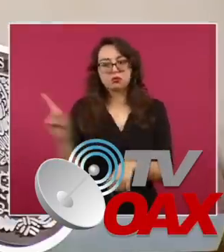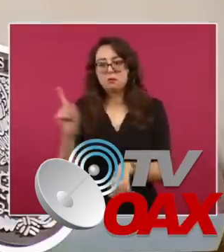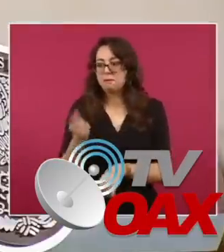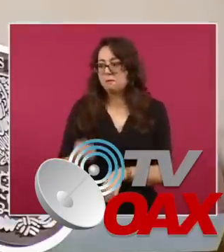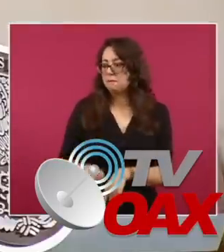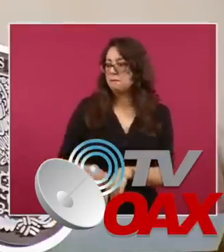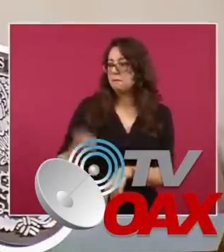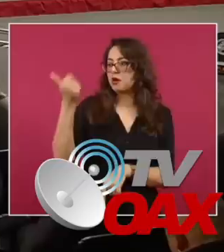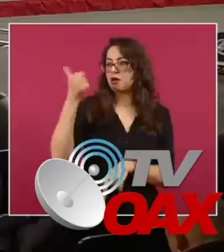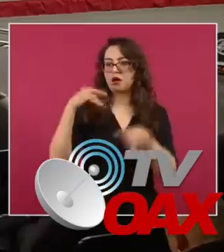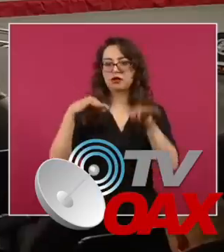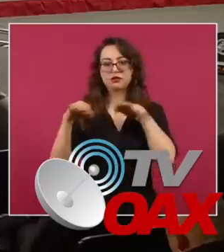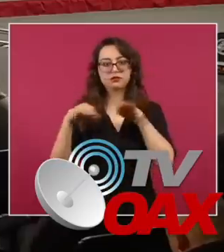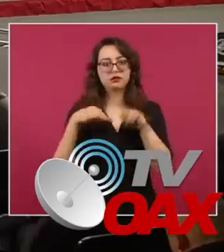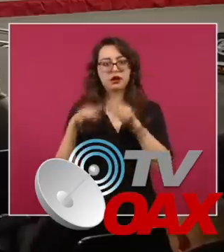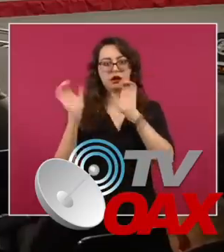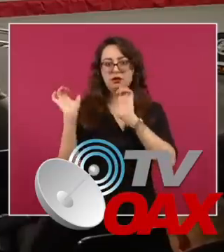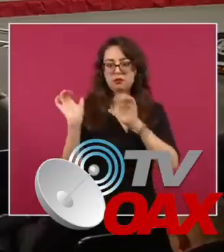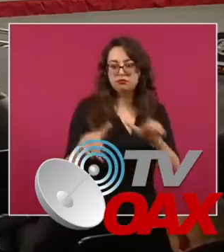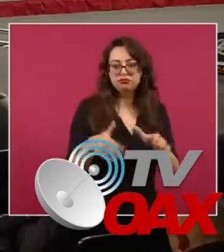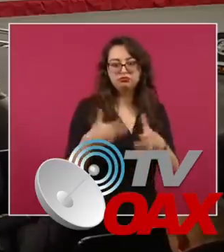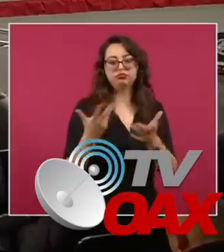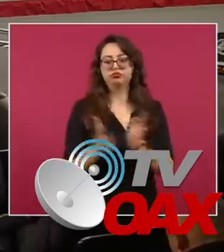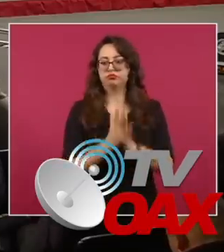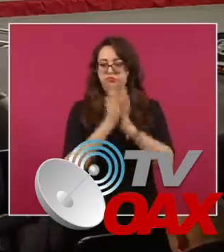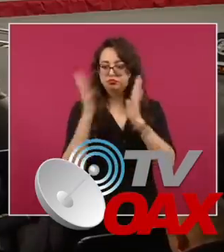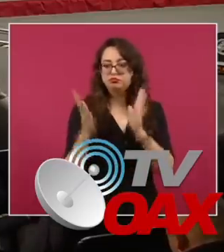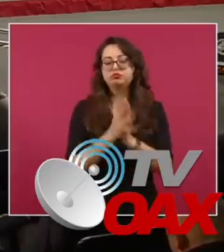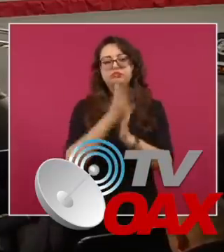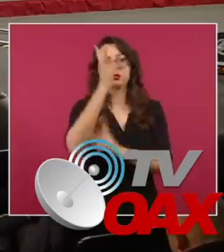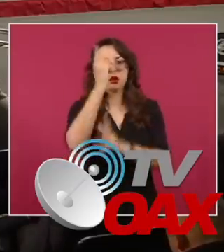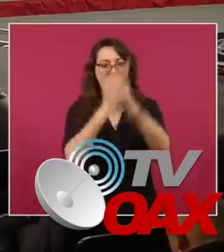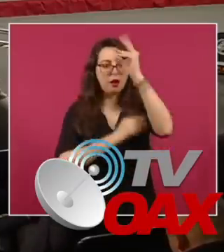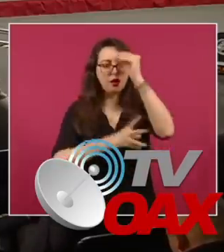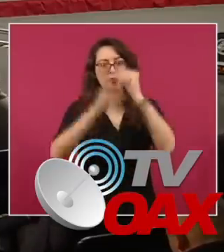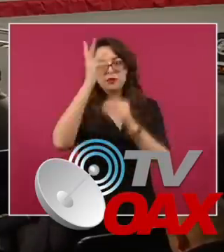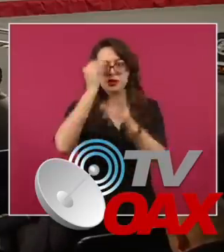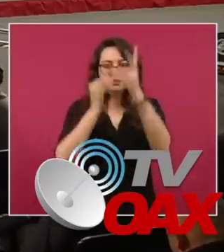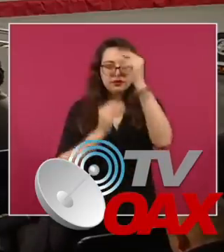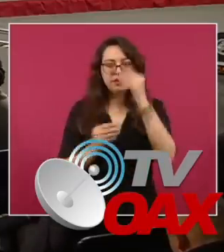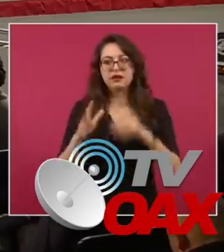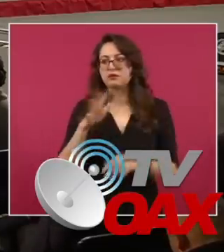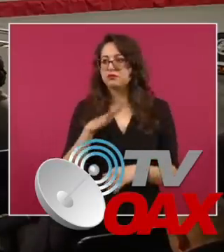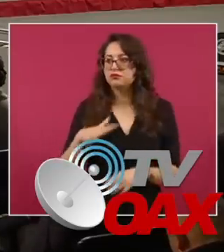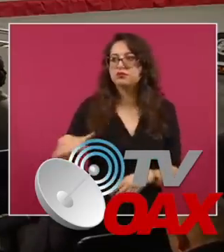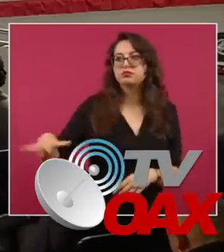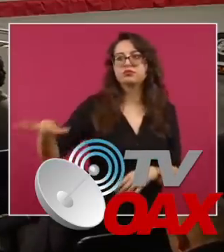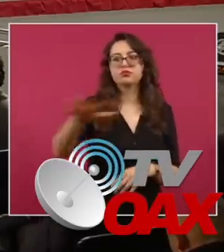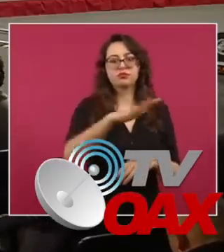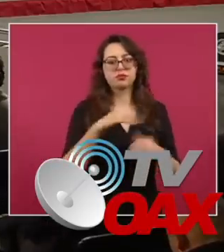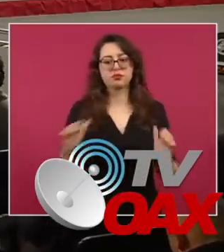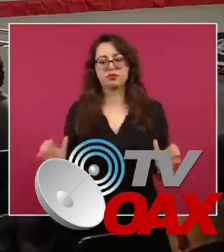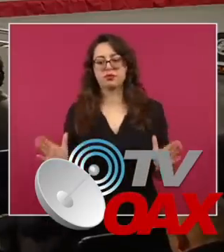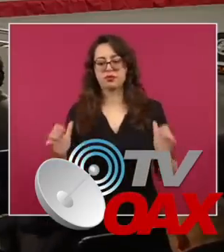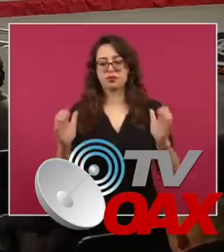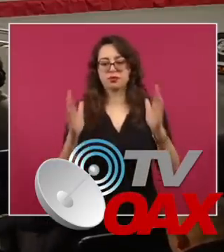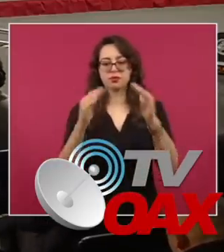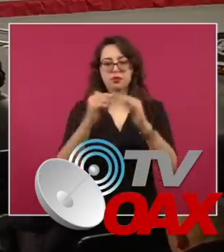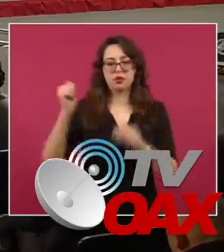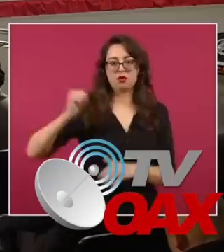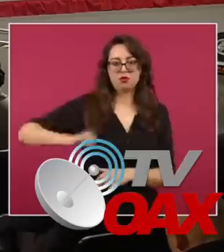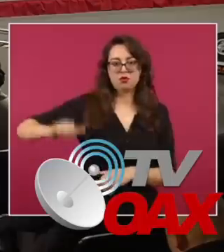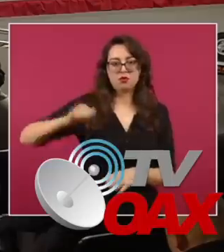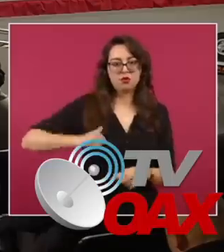formación profesional y participando en el programa de mejoramiento de zonas arqueológicas PROMESA.